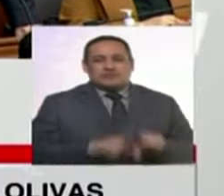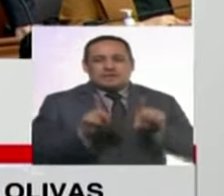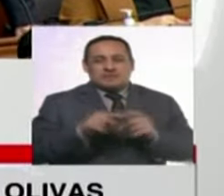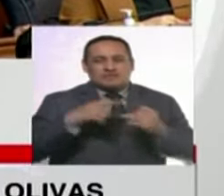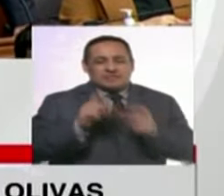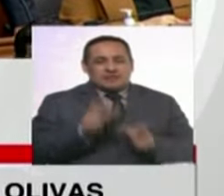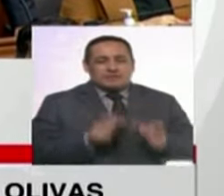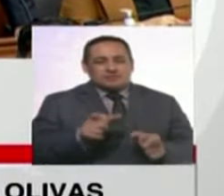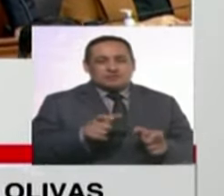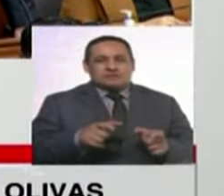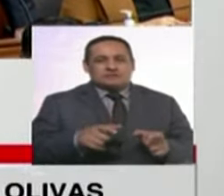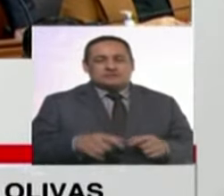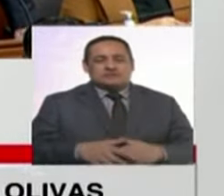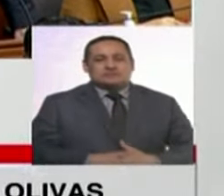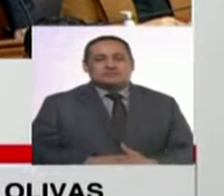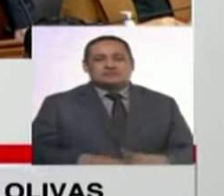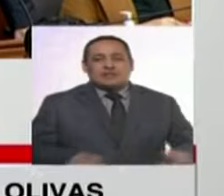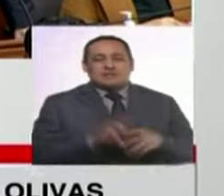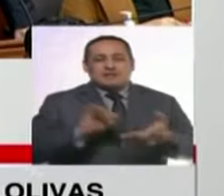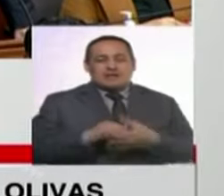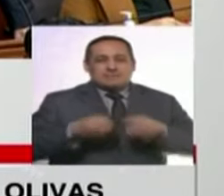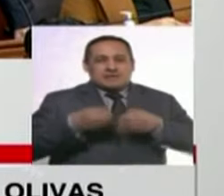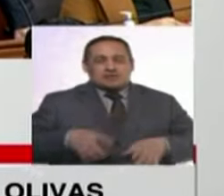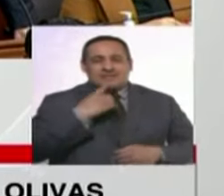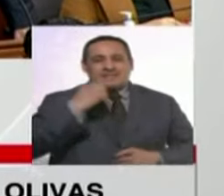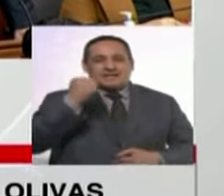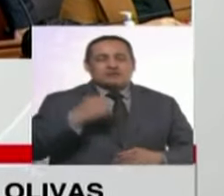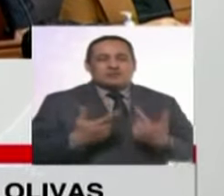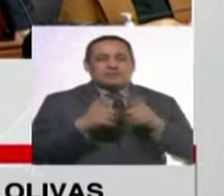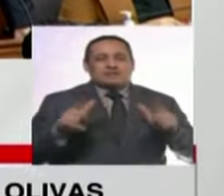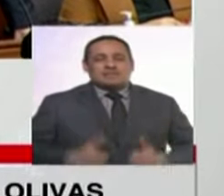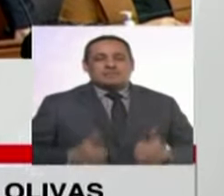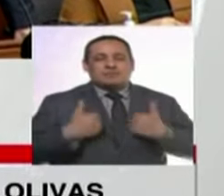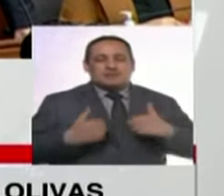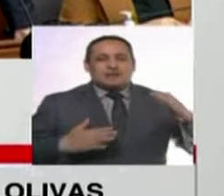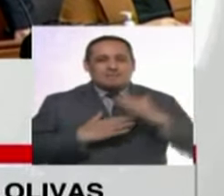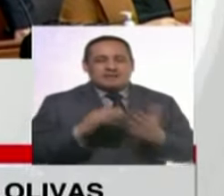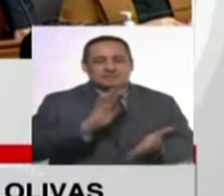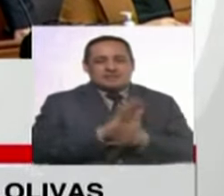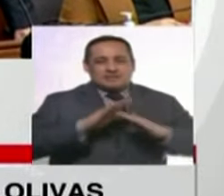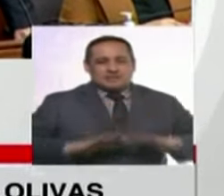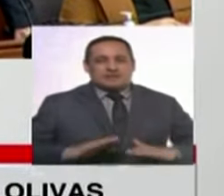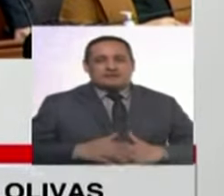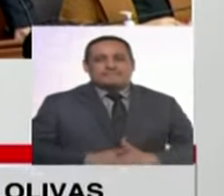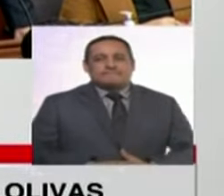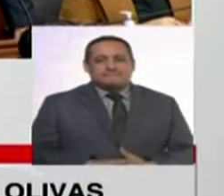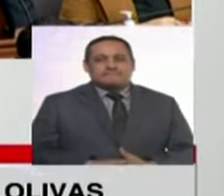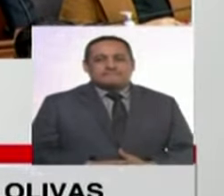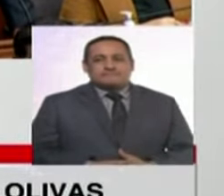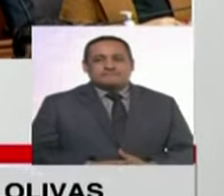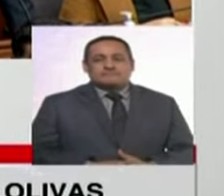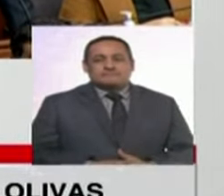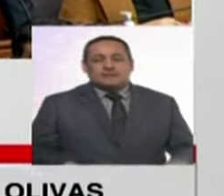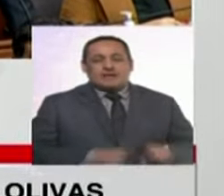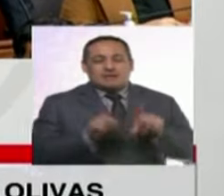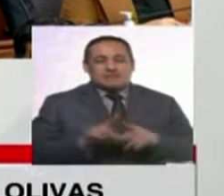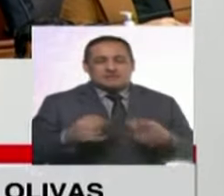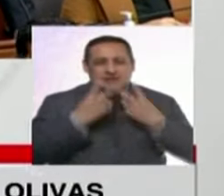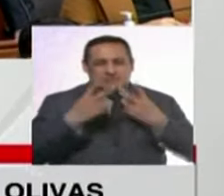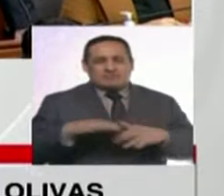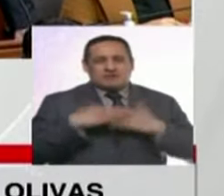los ciudadanos que han perdido el derecho y la libertad de vivir en paz y con tranquilidad también